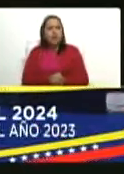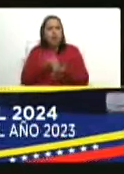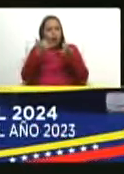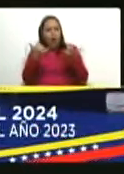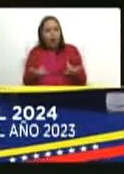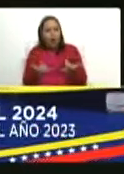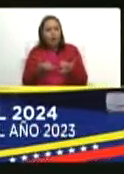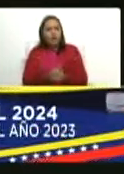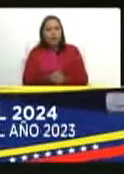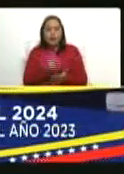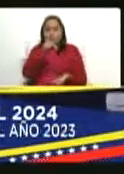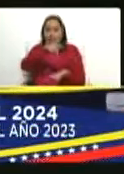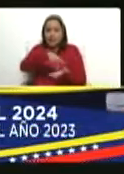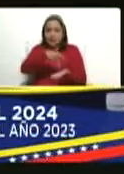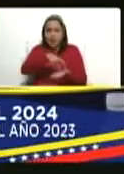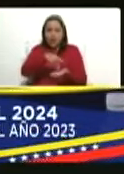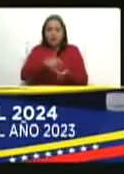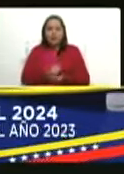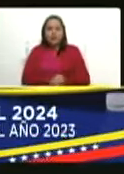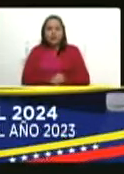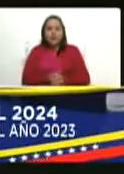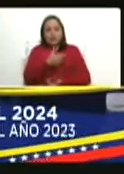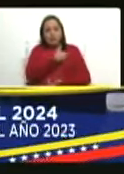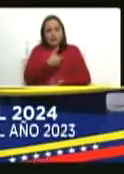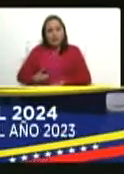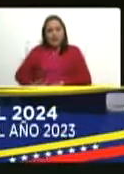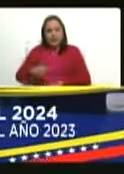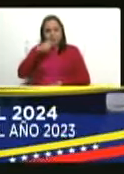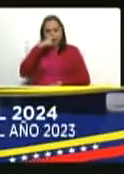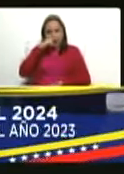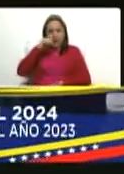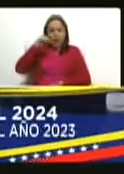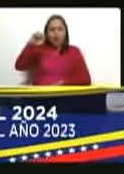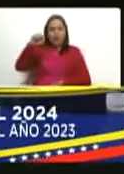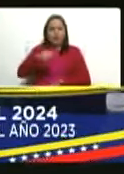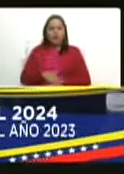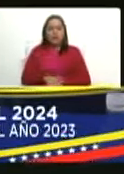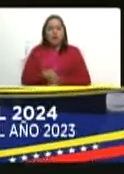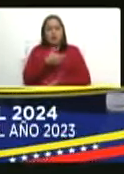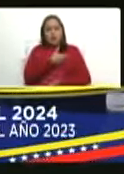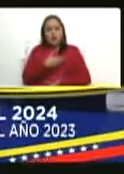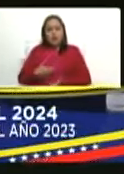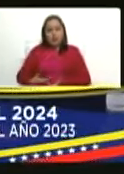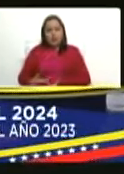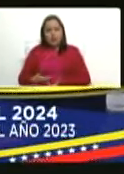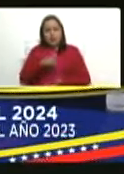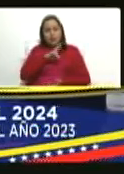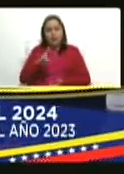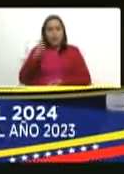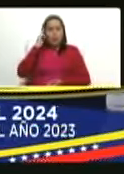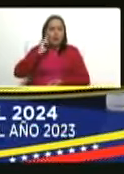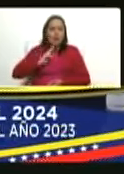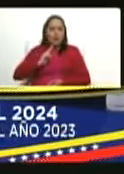la intervención del ciudadano Nicolás Maduro Moros, presidente de la República Constitucional